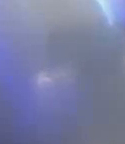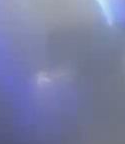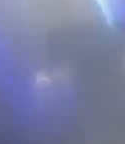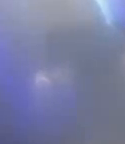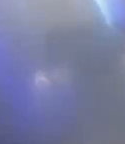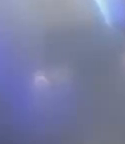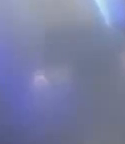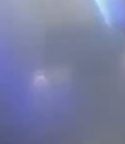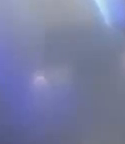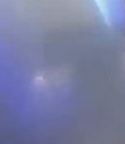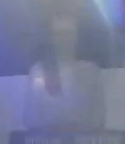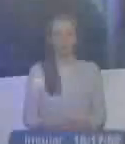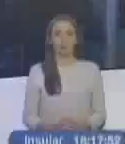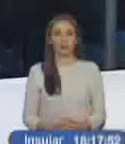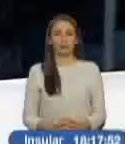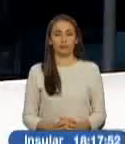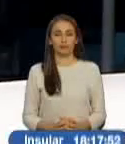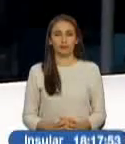www.eltelegrafo.com.es.